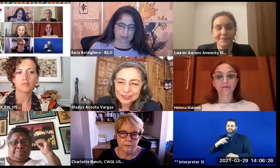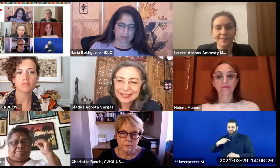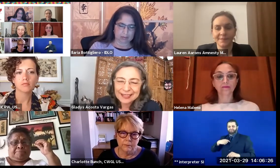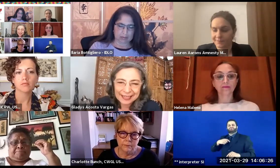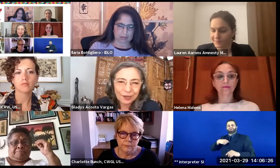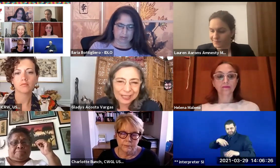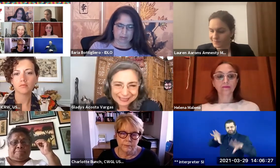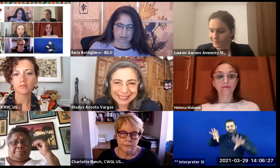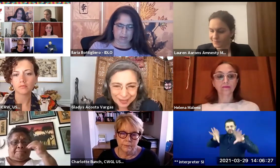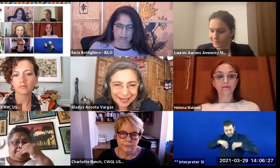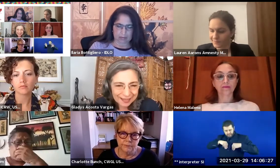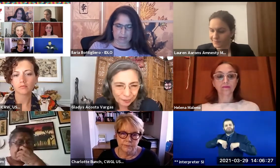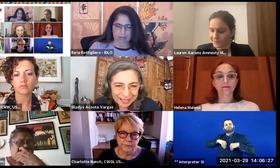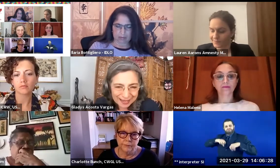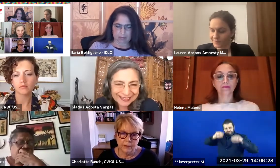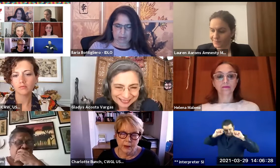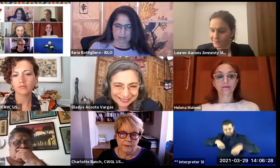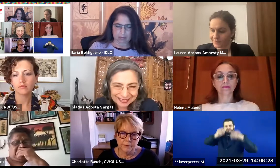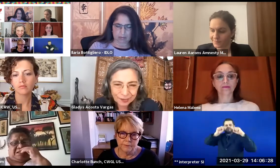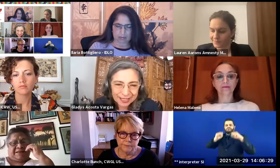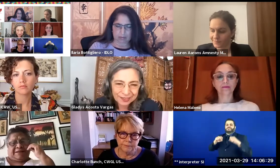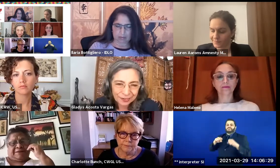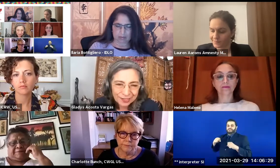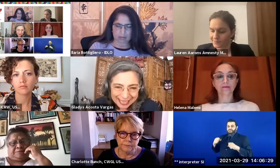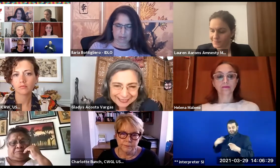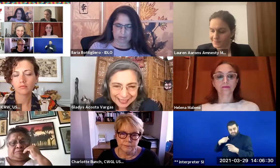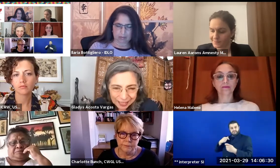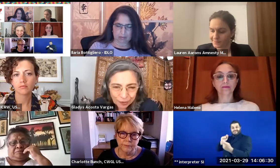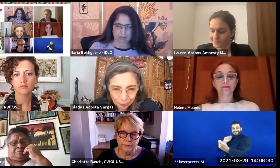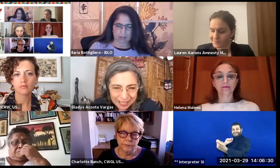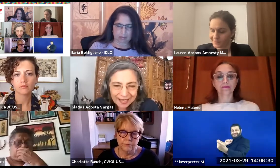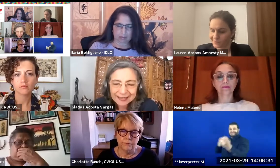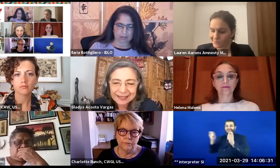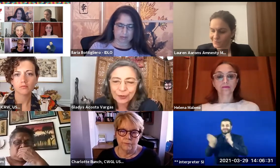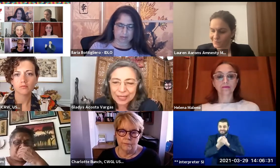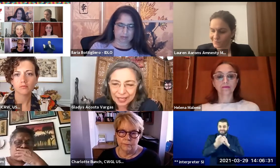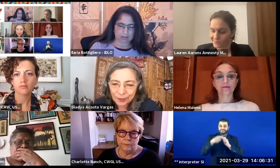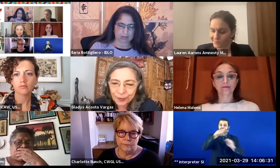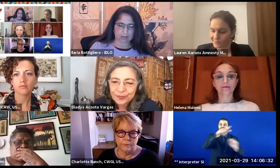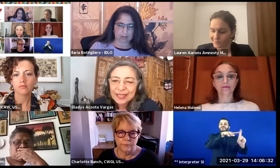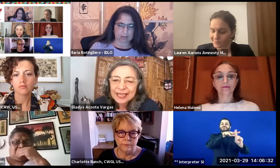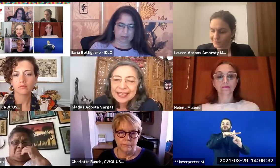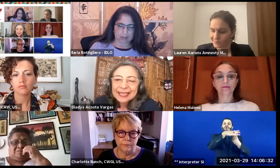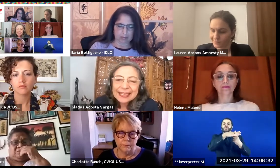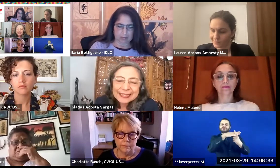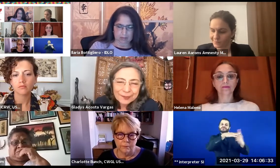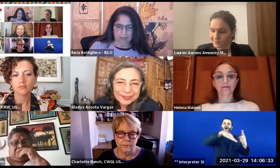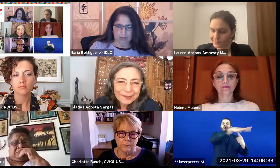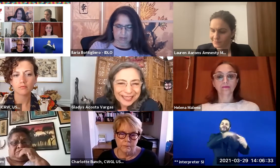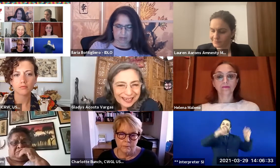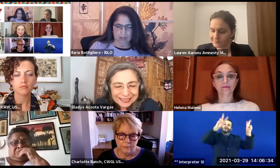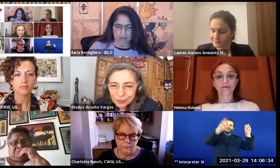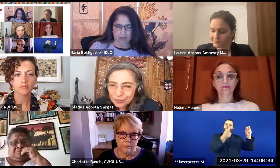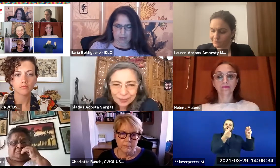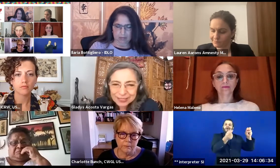inversión social en lo que se va a denominar y se está denominando esta economía del cuidado. Y tenemos